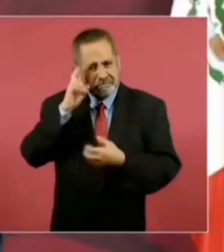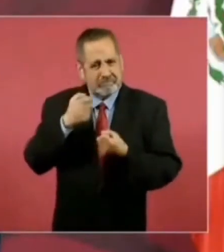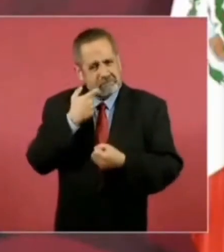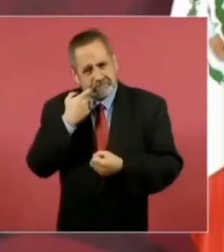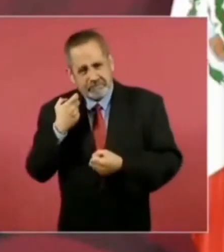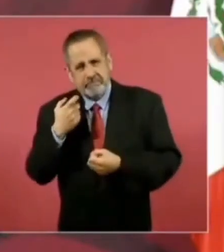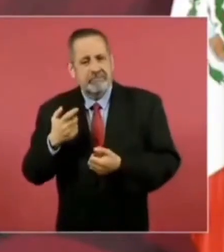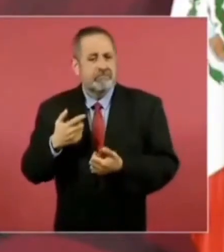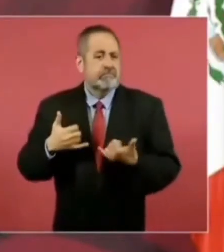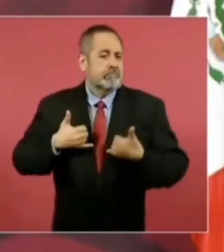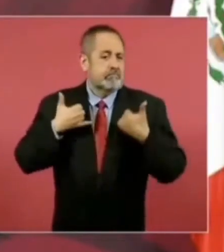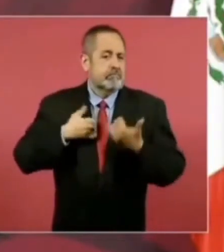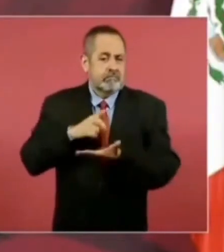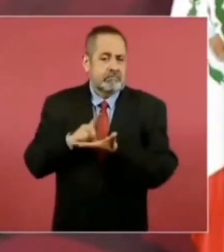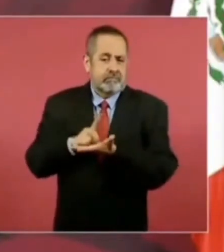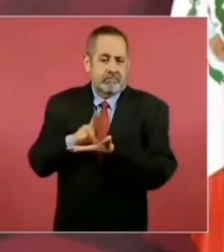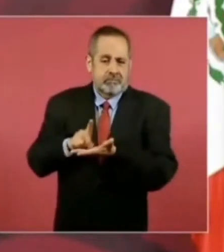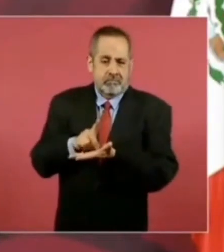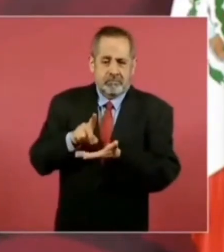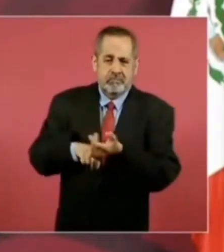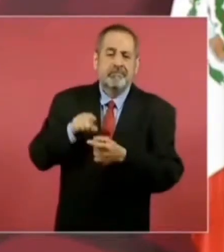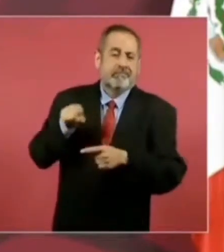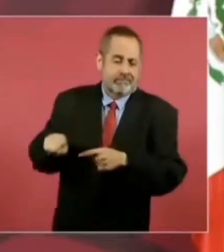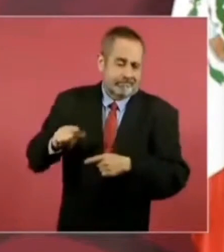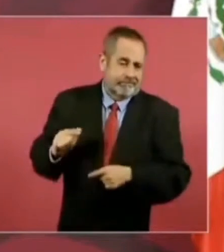Y fíjense que estamos hablando